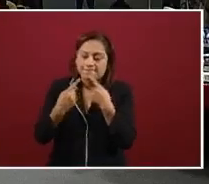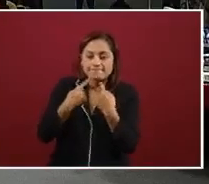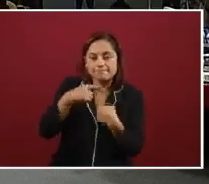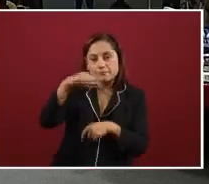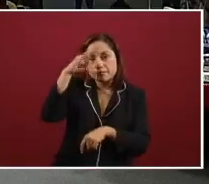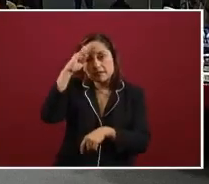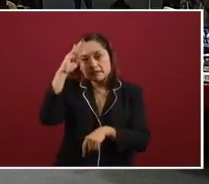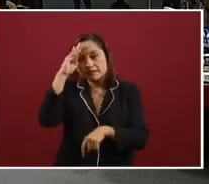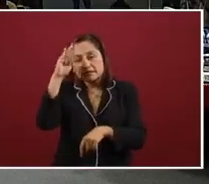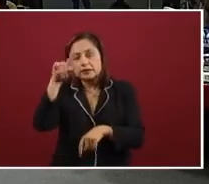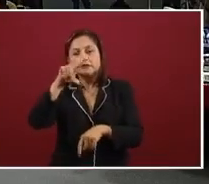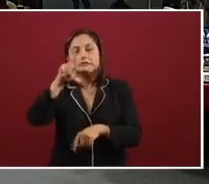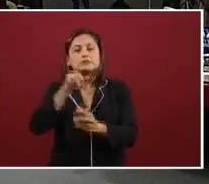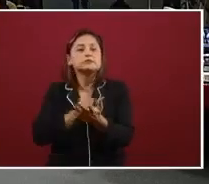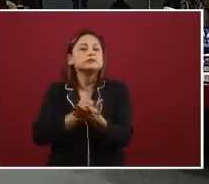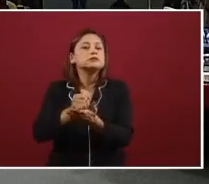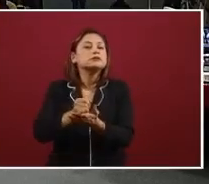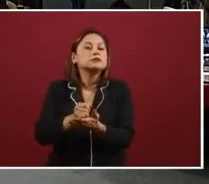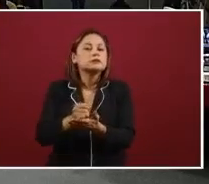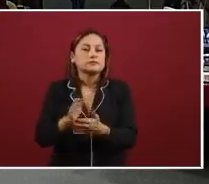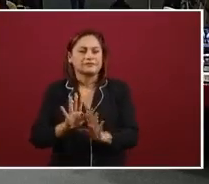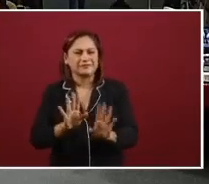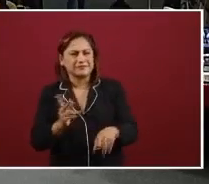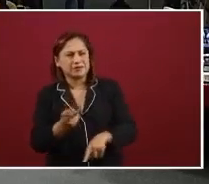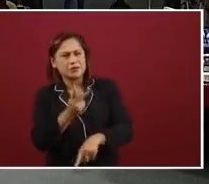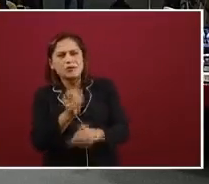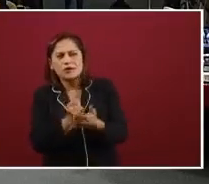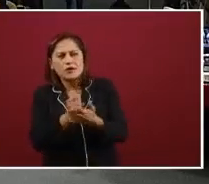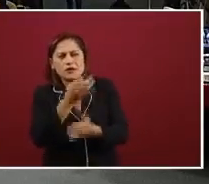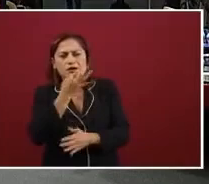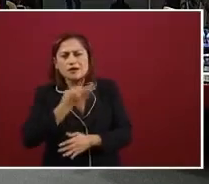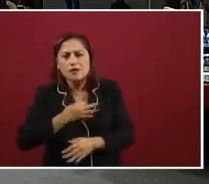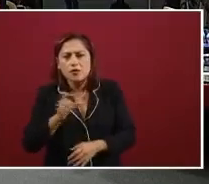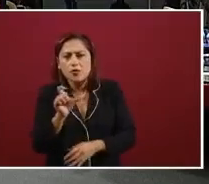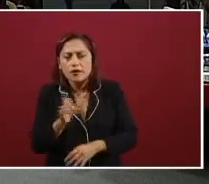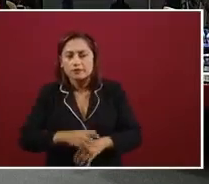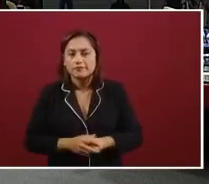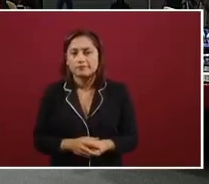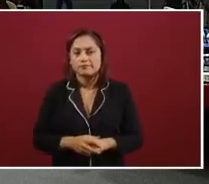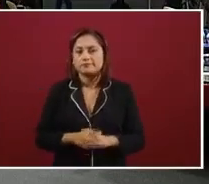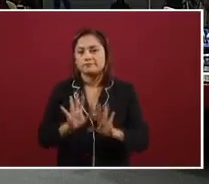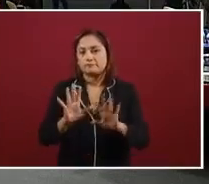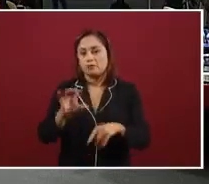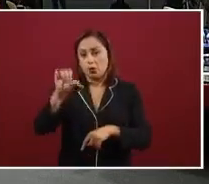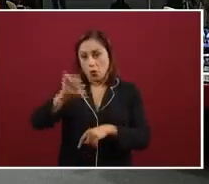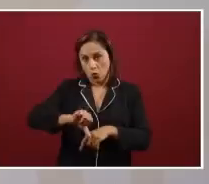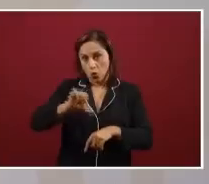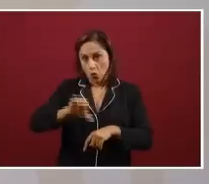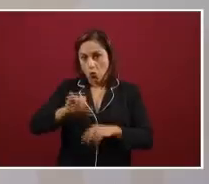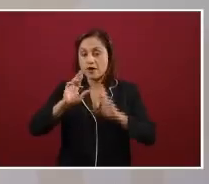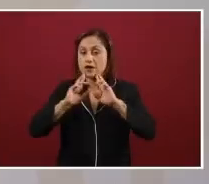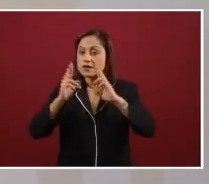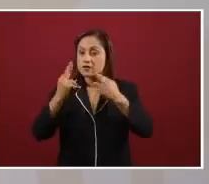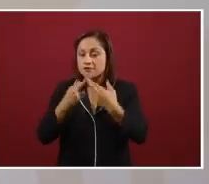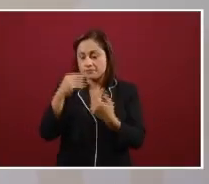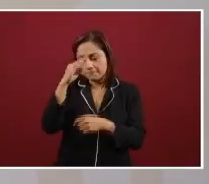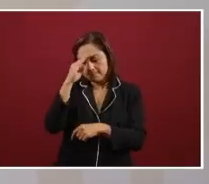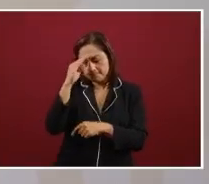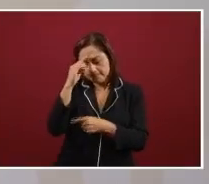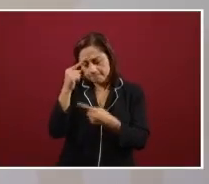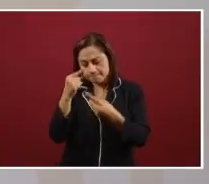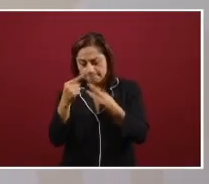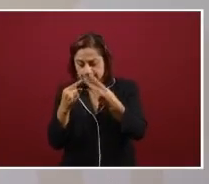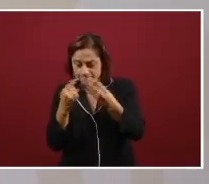presidente, se podría saber esta decisión? Pues hoy ya se hizo una